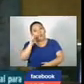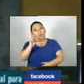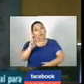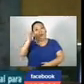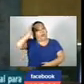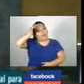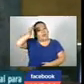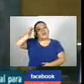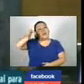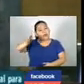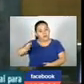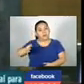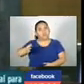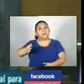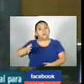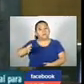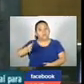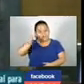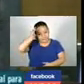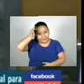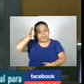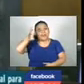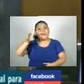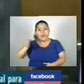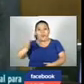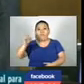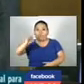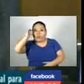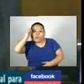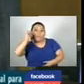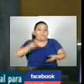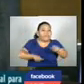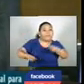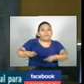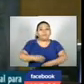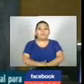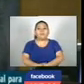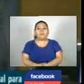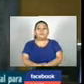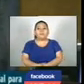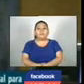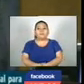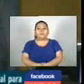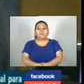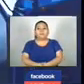ARENA va a tener mucho que aportar en esta comisión.